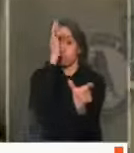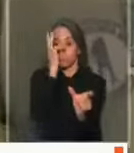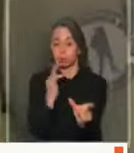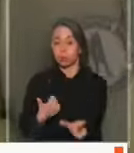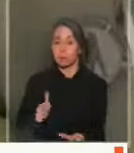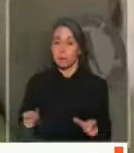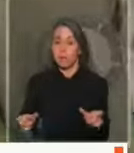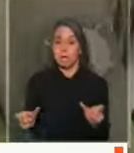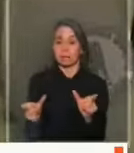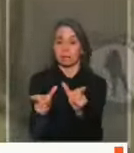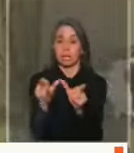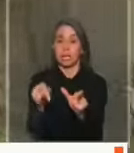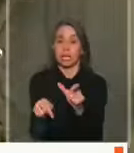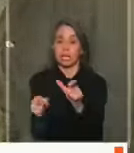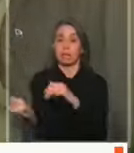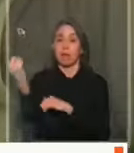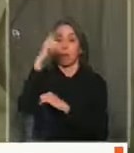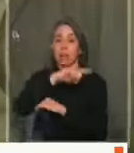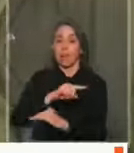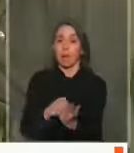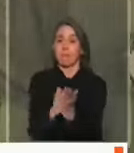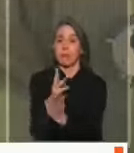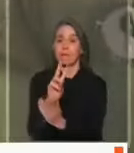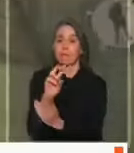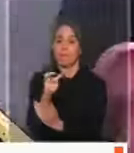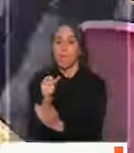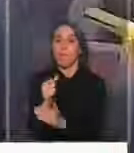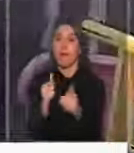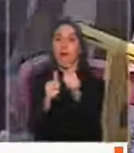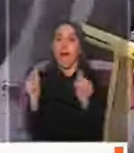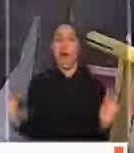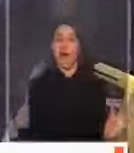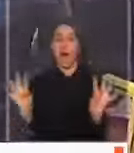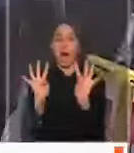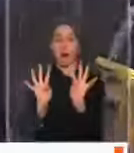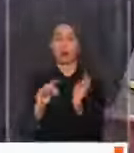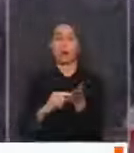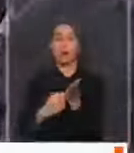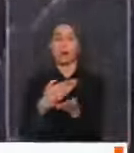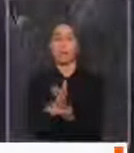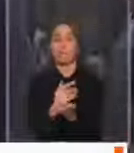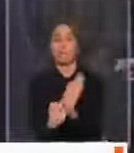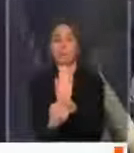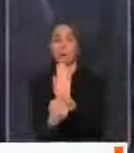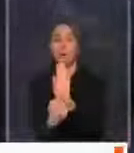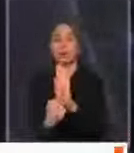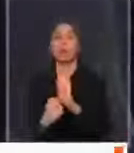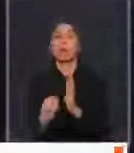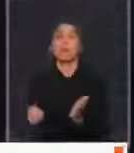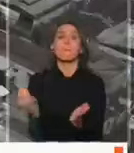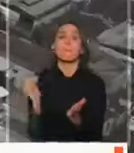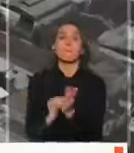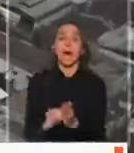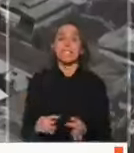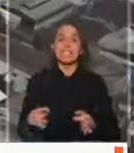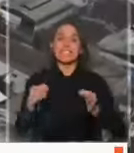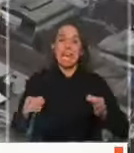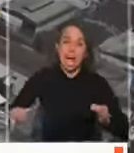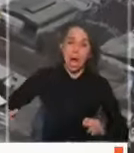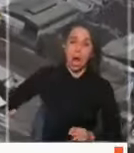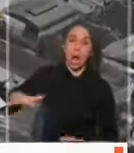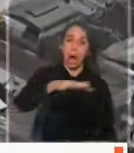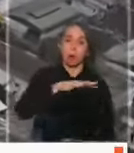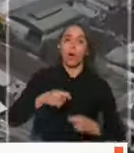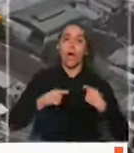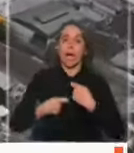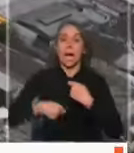PDI comenzó la jornada en La Vega. Despliegue de autoridades para presentar un plan para fortalecer la seguridad del sector. Una inversión